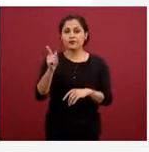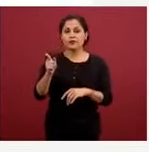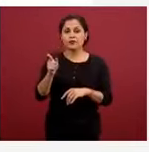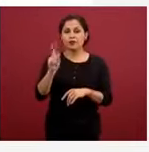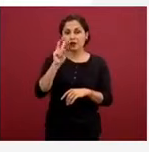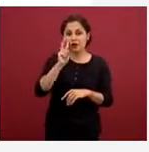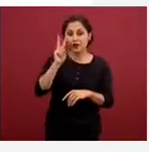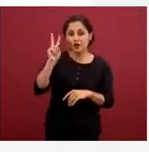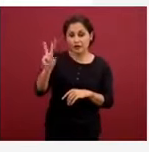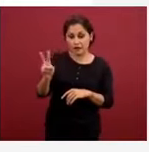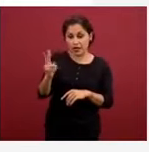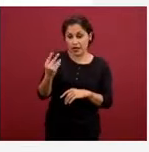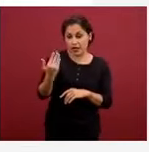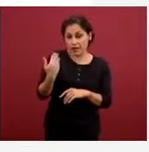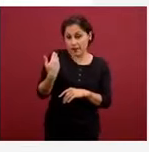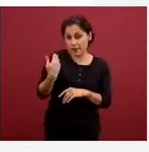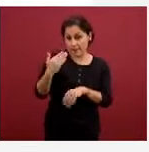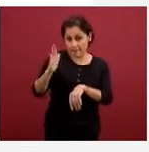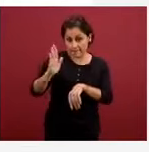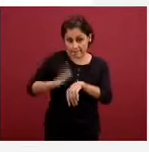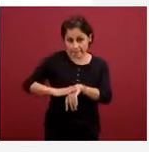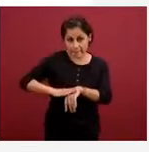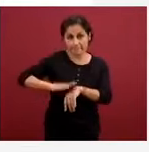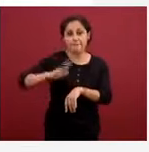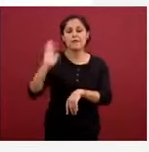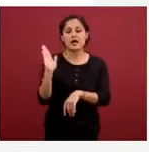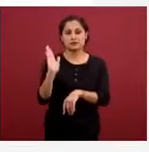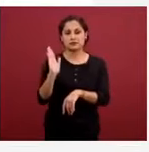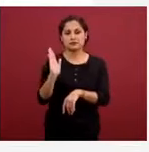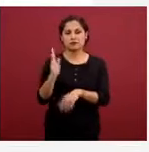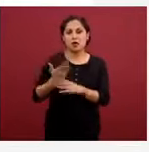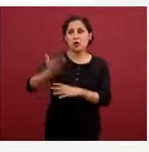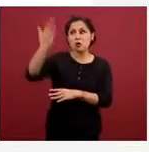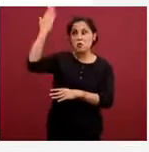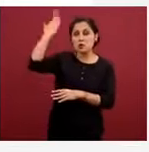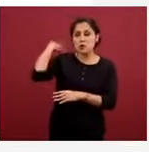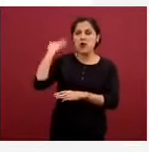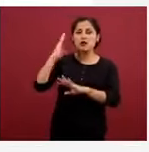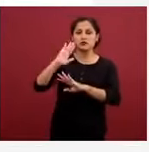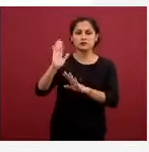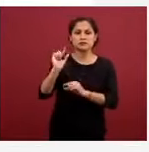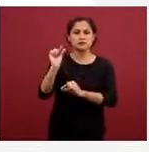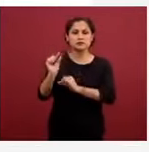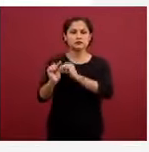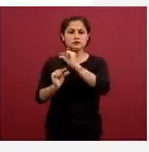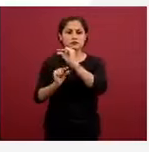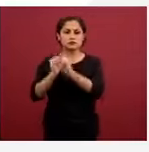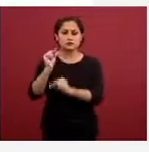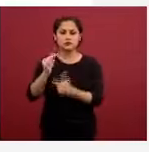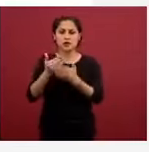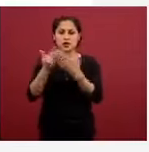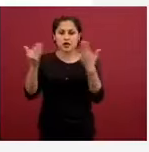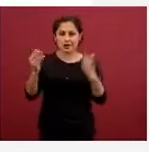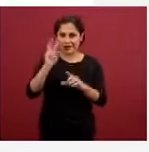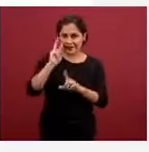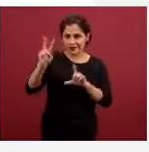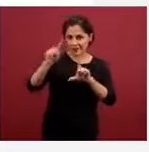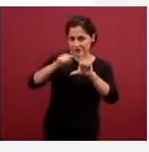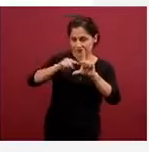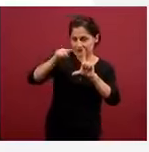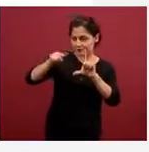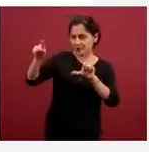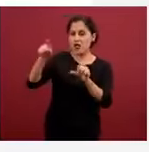más en los últimos días, ¿no? Recordando, y por eso está la curva de color azul. La curva de color